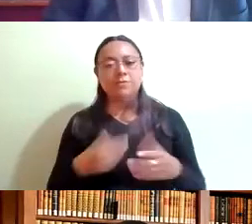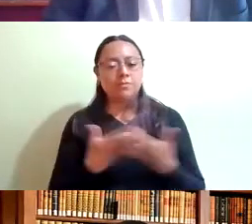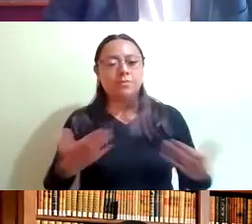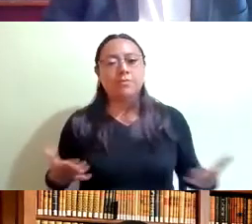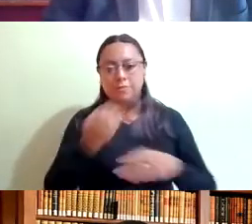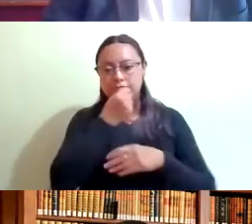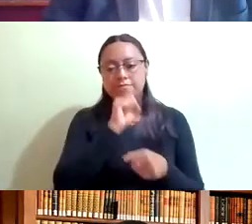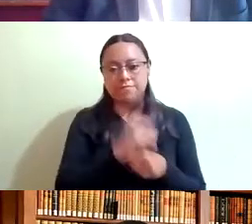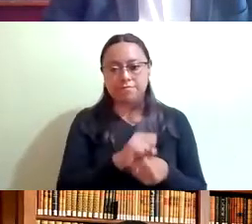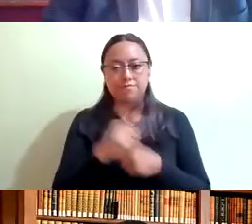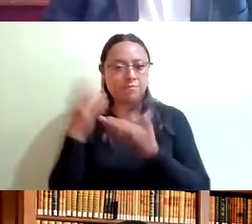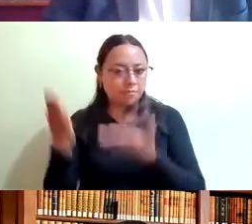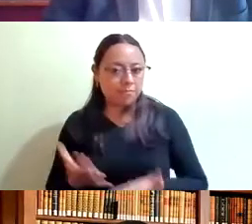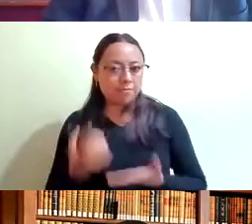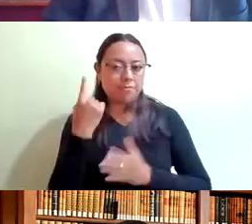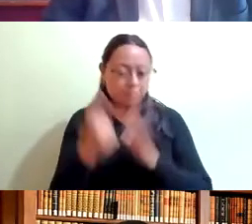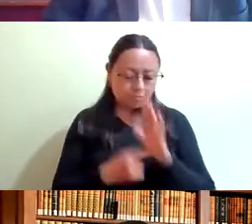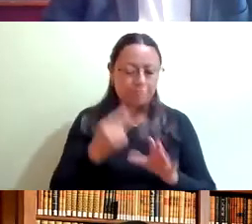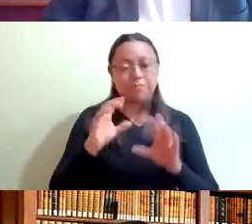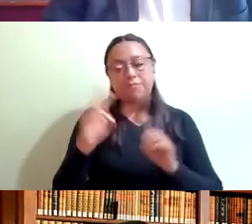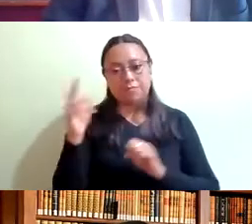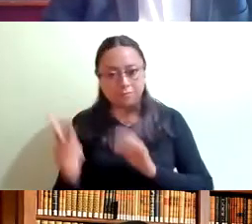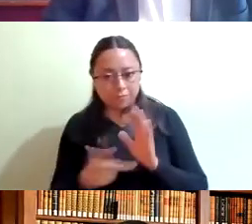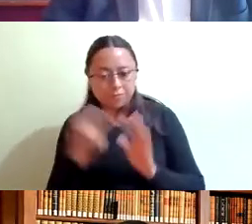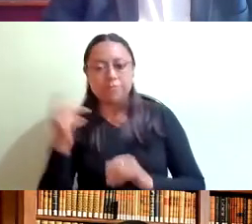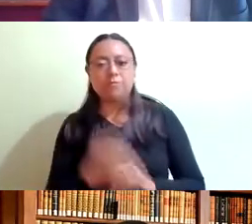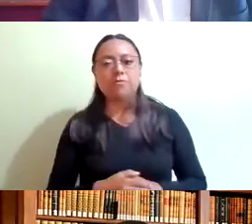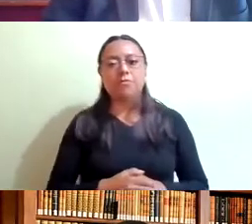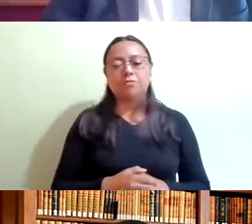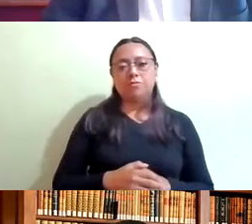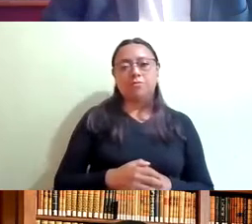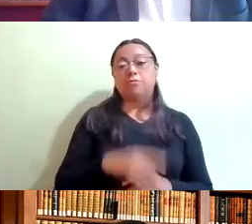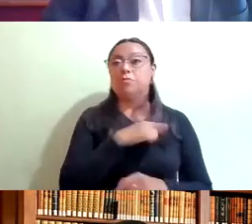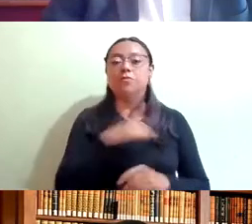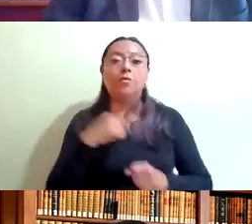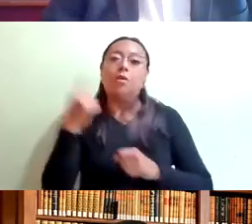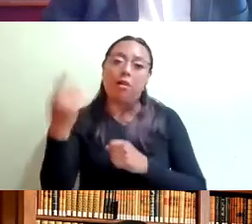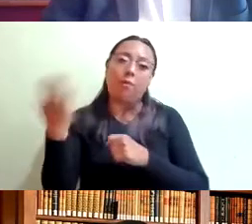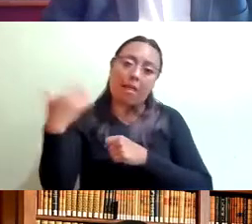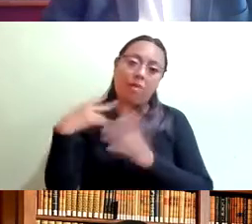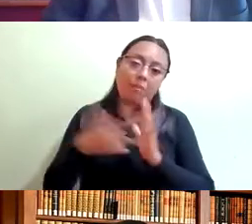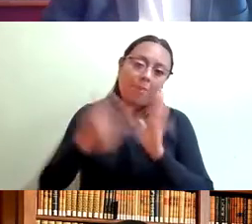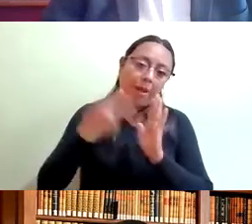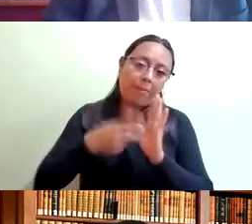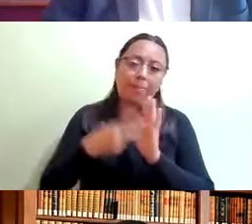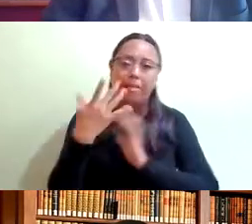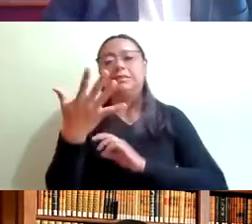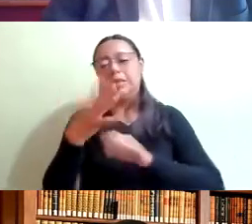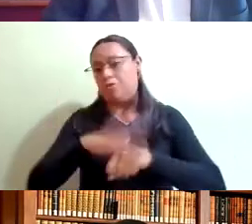secretaria viniera una o dos veces. Tampoco es que la estemos citando 5 veces, ¿no? ante